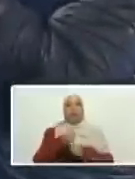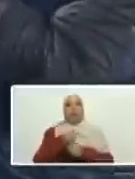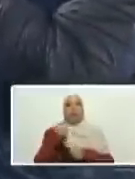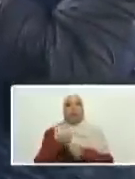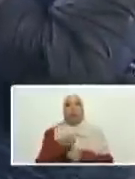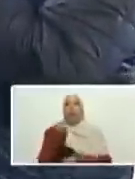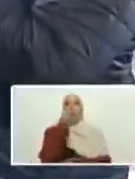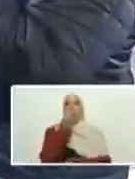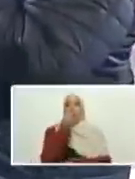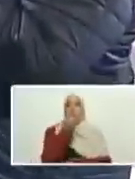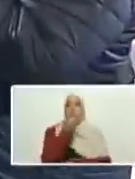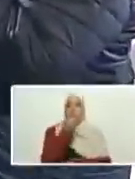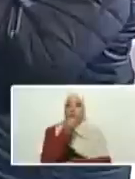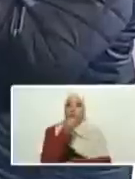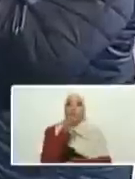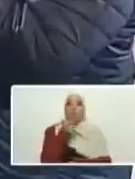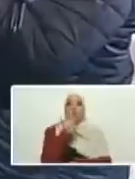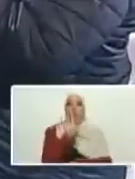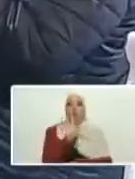agroalimentario,